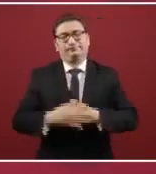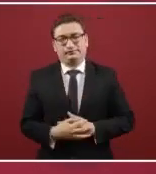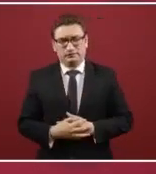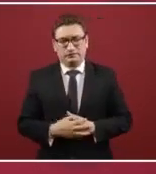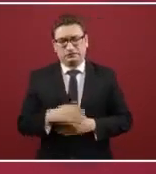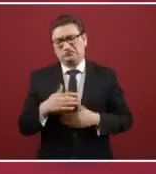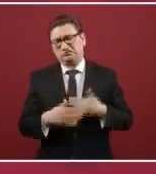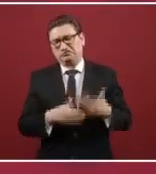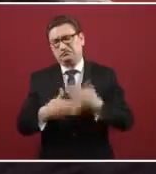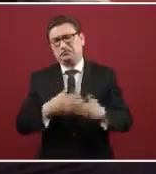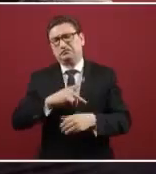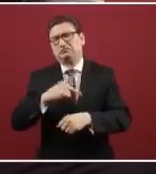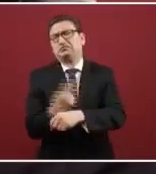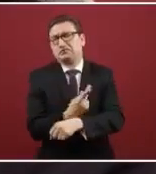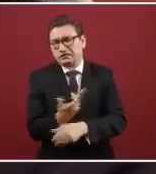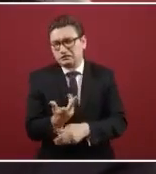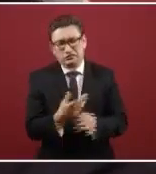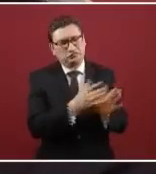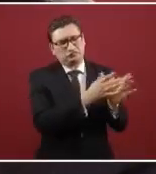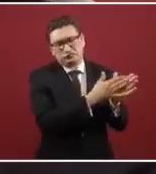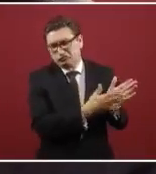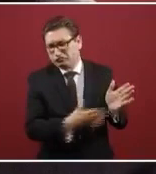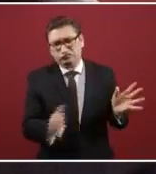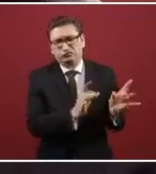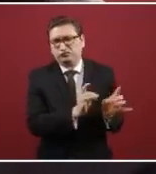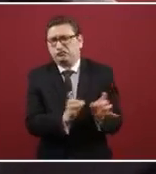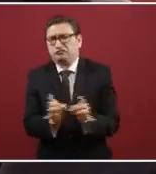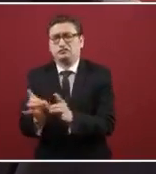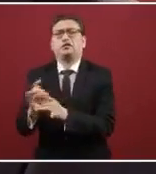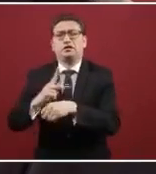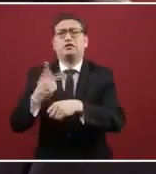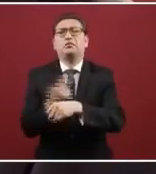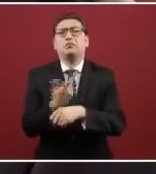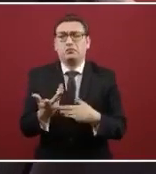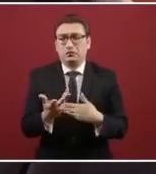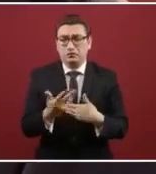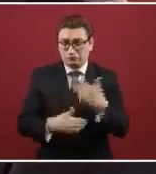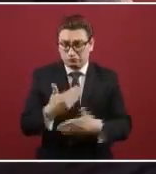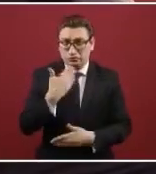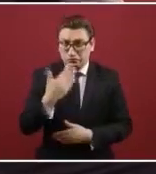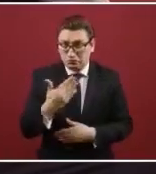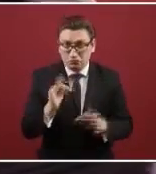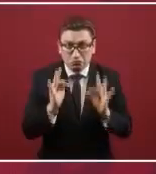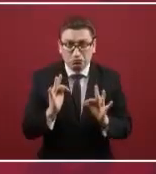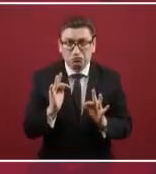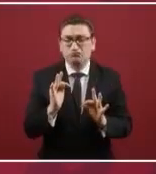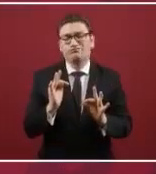¿Qué se obtuvo con todo eso? Nada, nada bueno. Ahí están